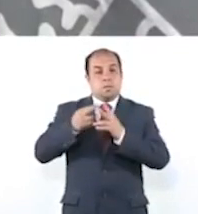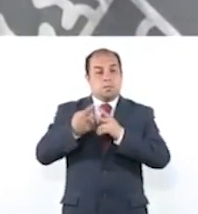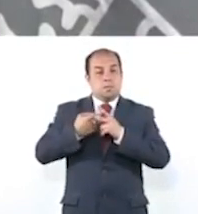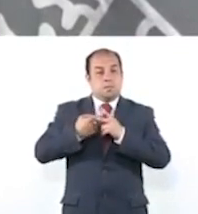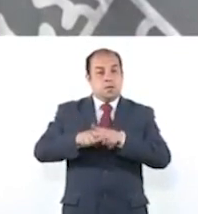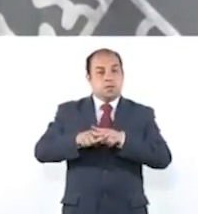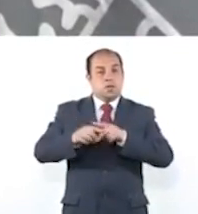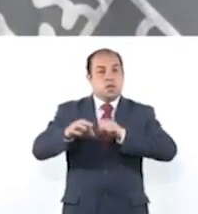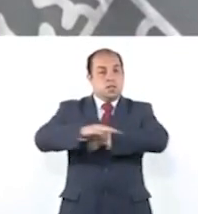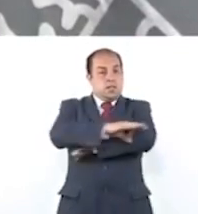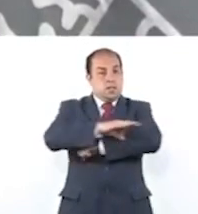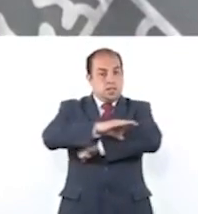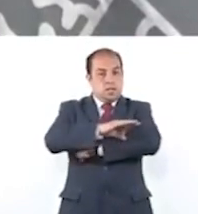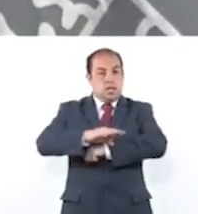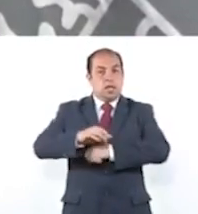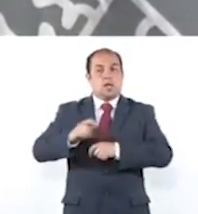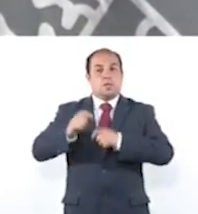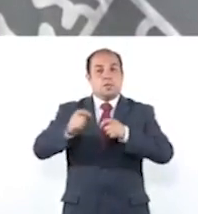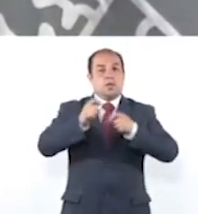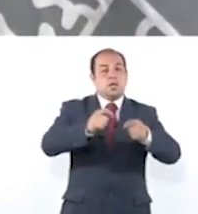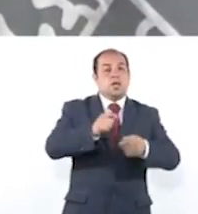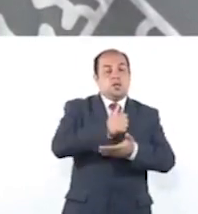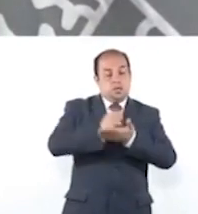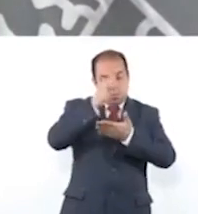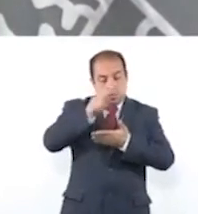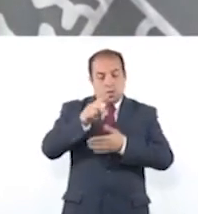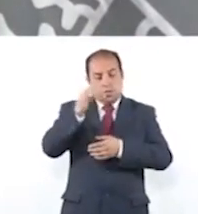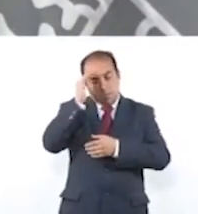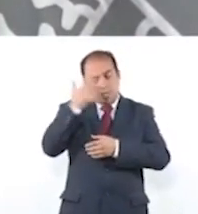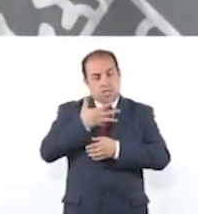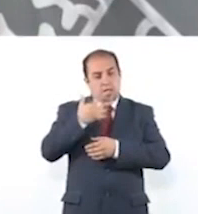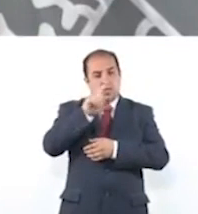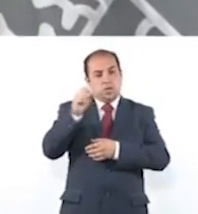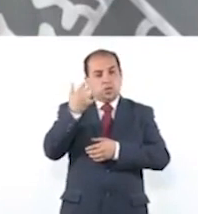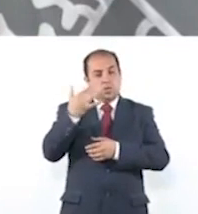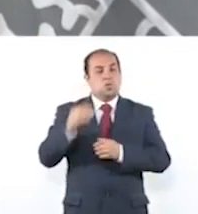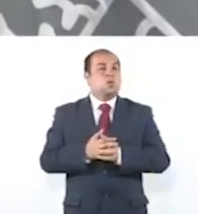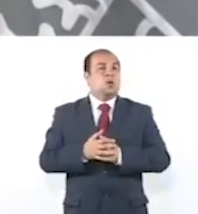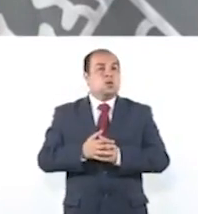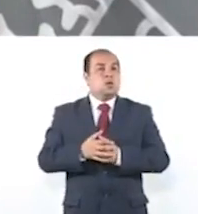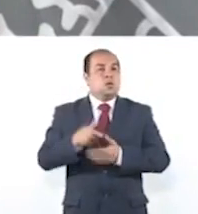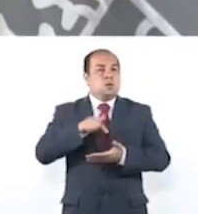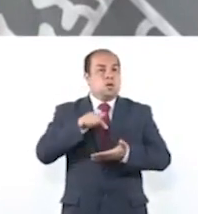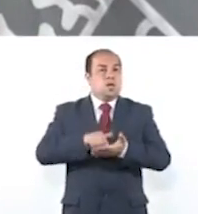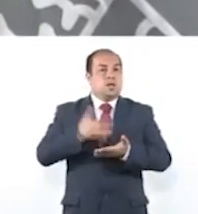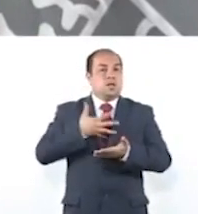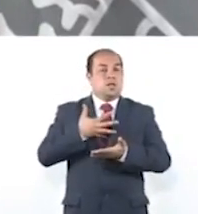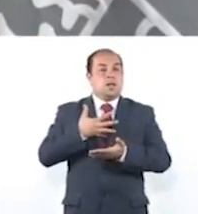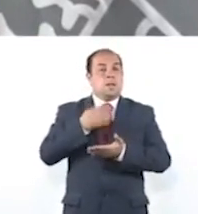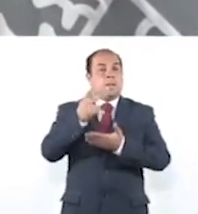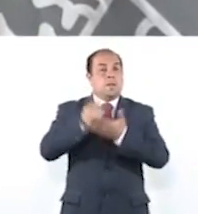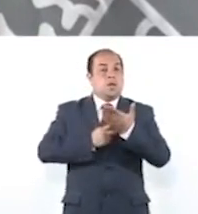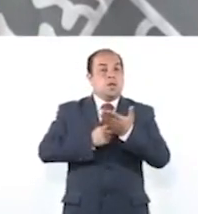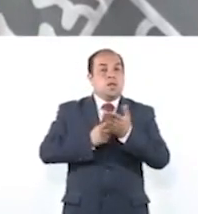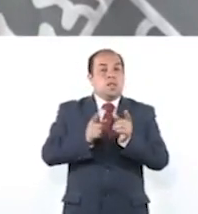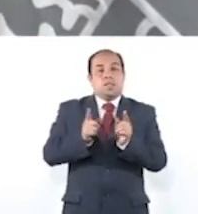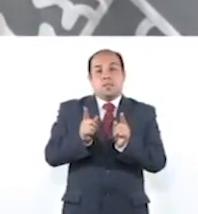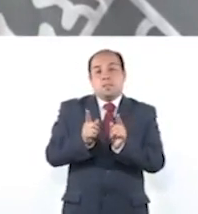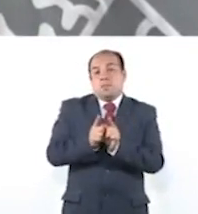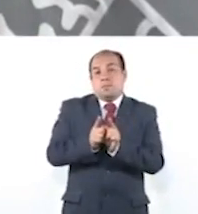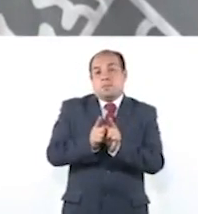serán 150 módulos hacia fines de octubre, y el programa de mini librerías que ya empezó esta